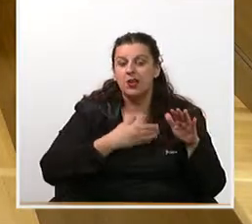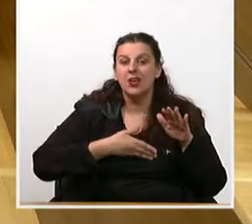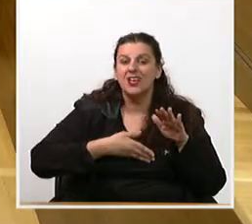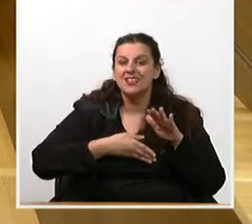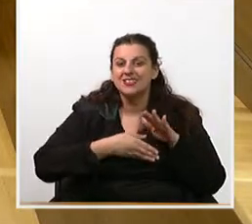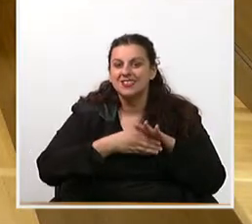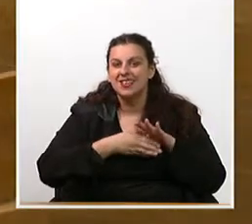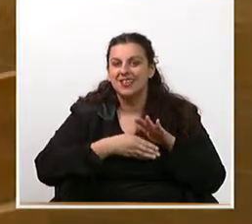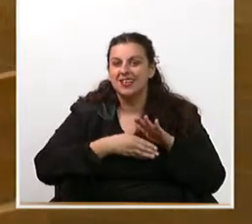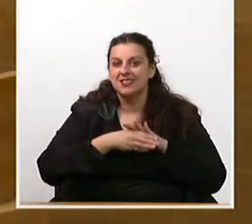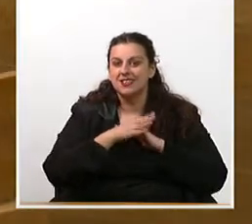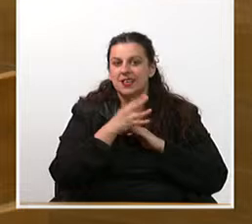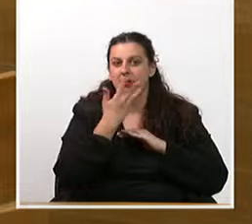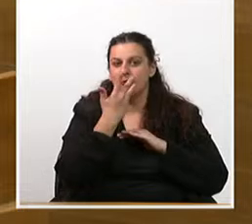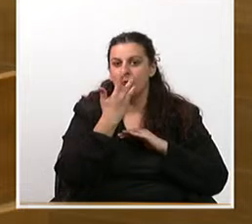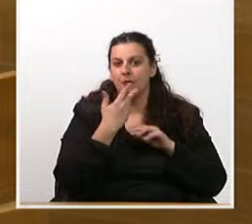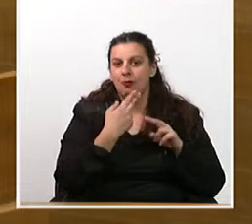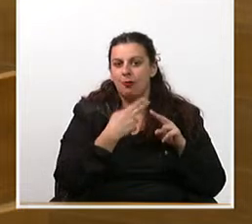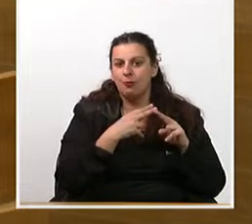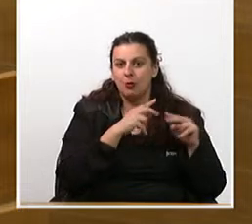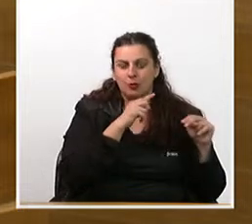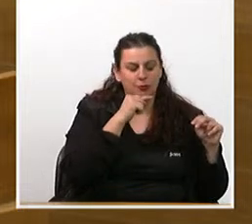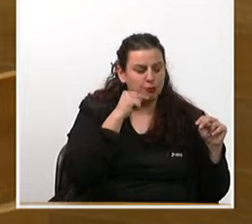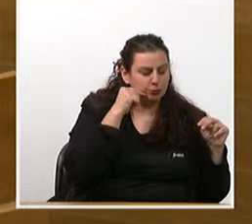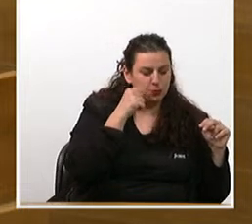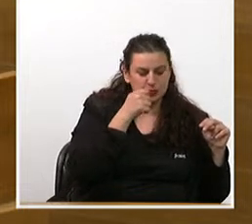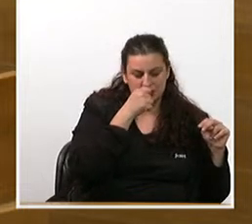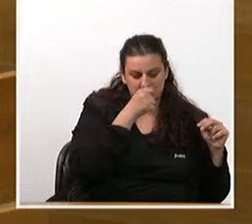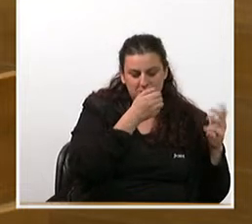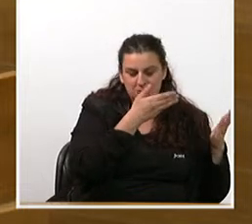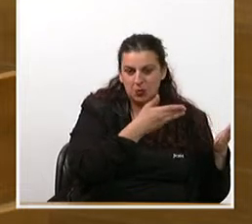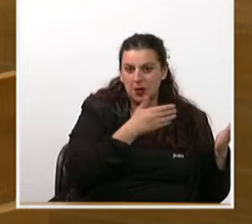gobernados por compromís yo